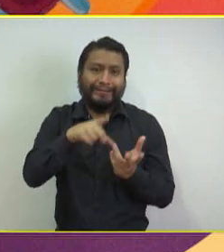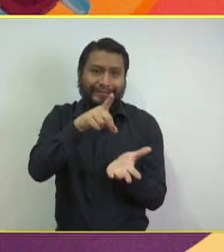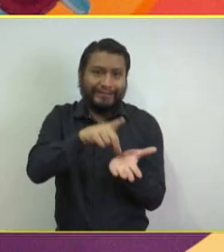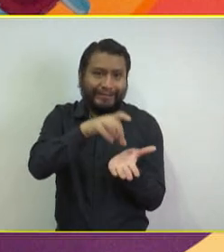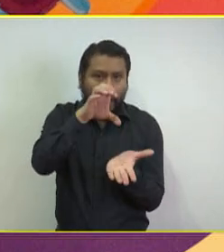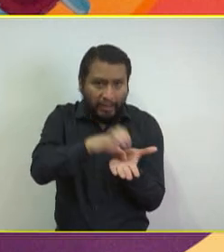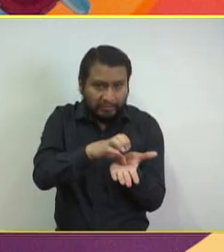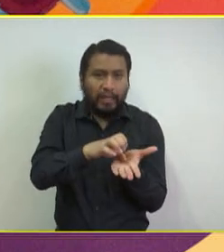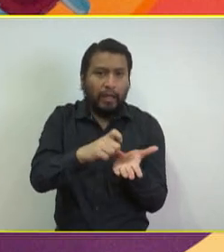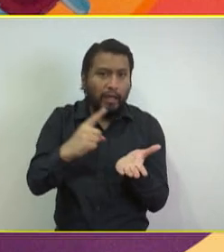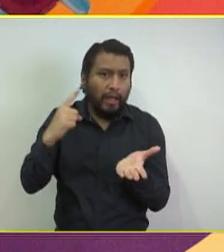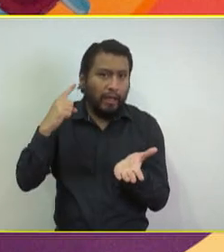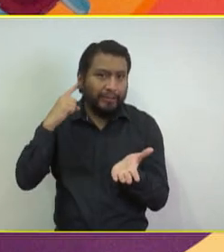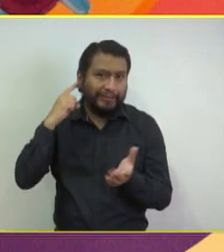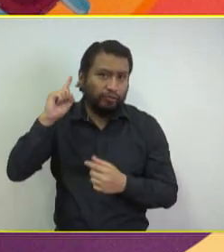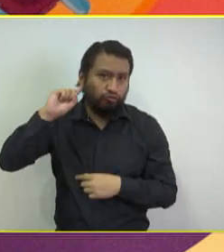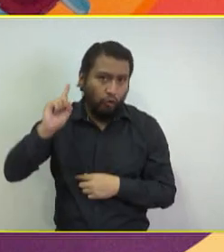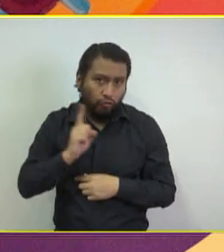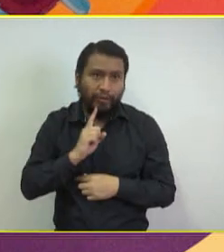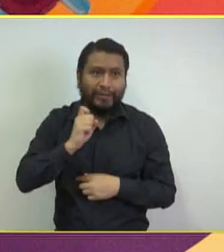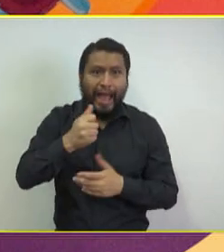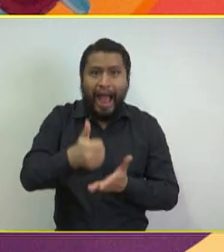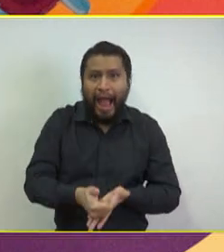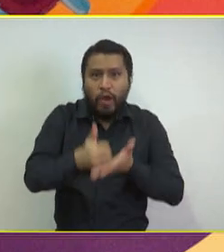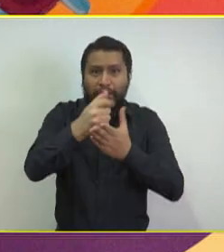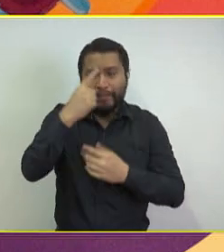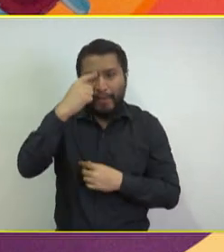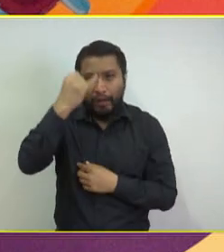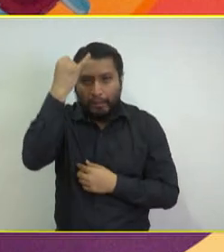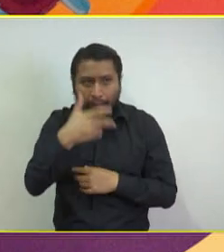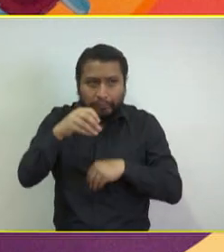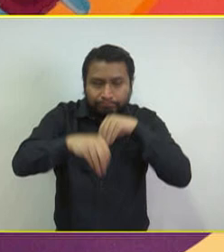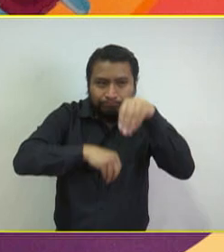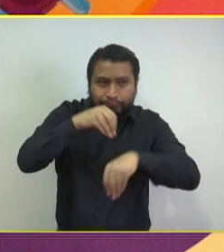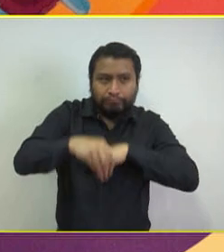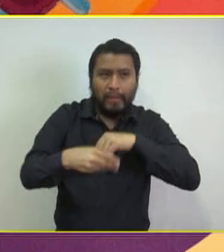nos ayudaron a crear las ilustraciones hápticas, que serían